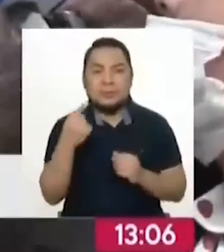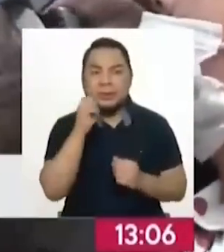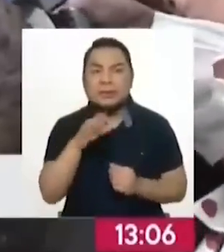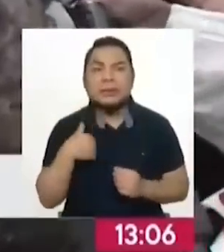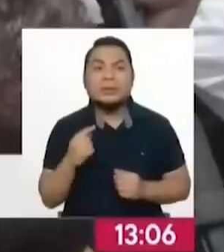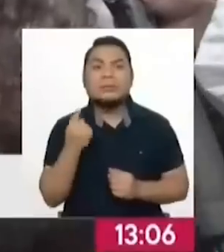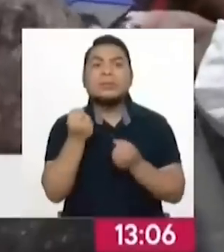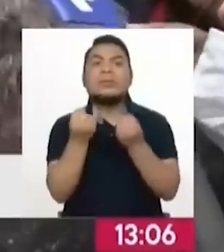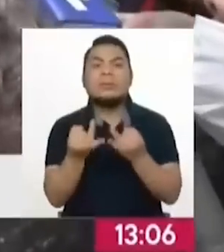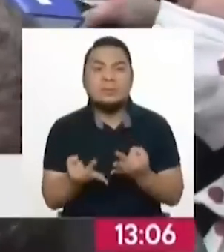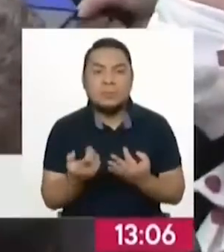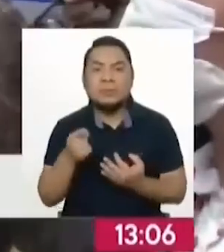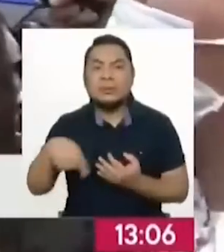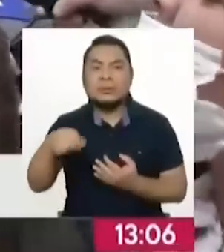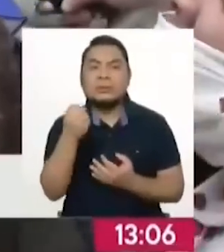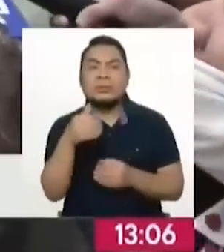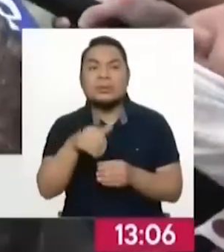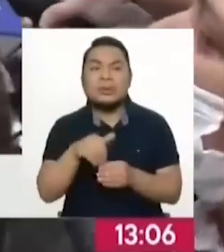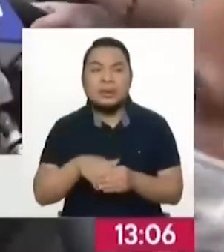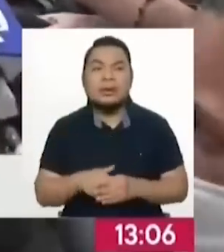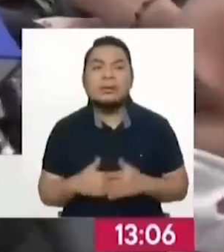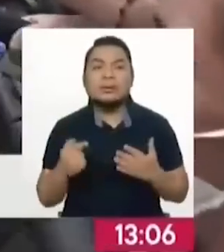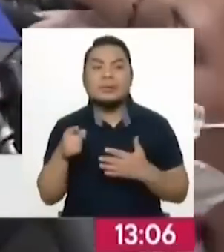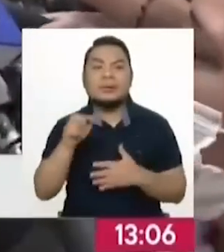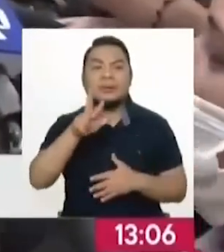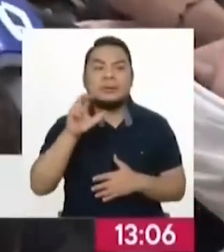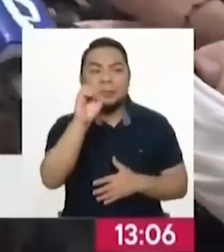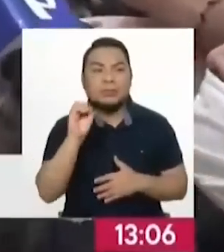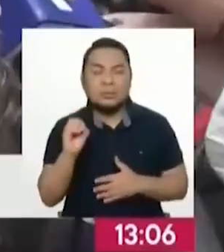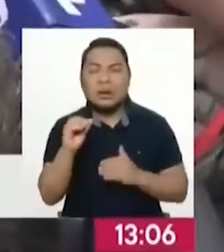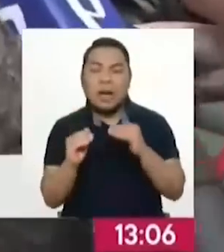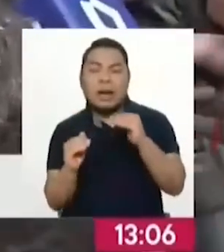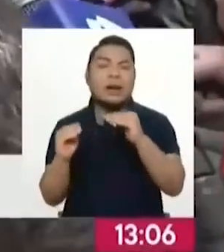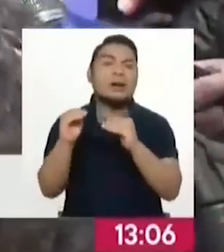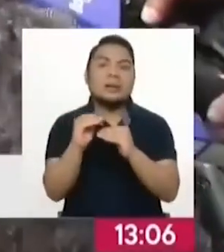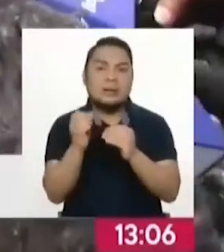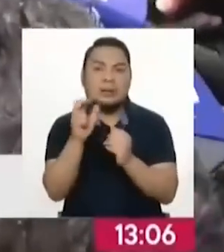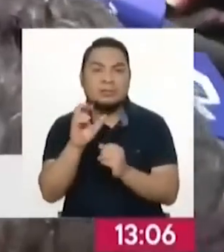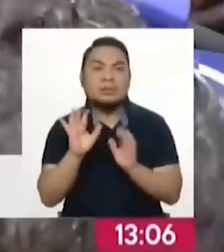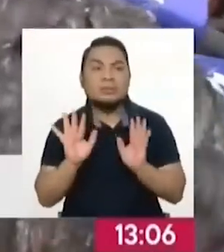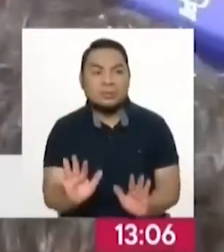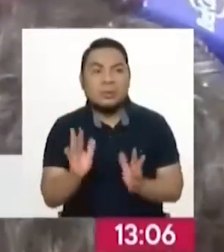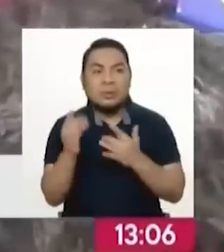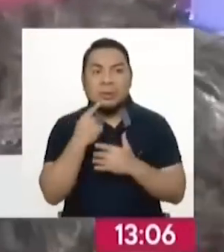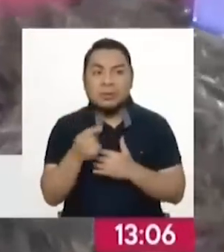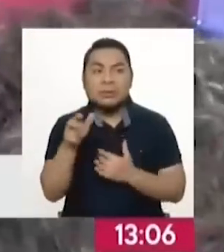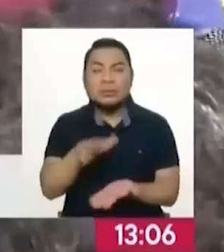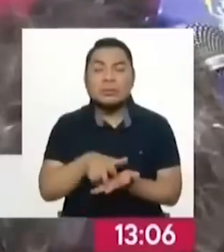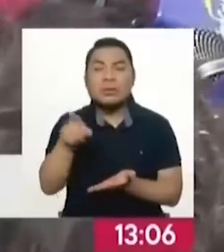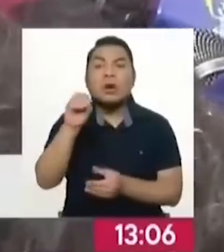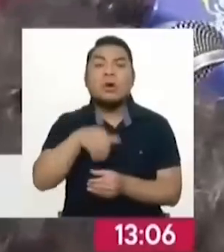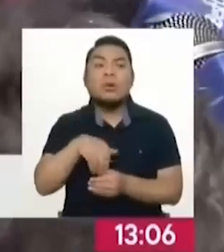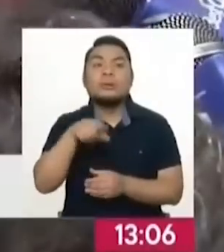los conteos internos nuestros nos dan 3% arriba, ¿ya? Entonces, por eso queremos ver si son convalidados por la OMP o